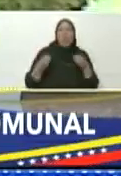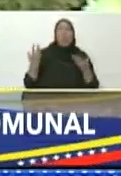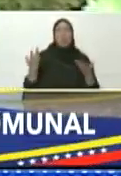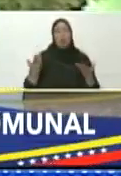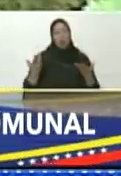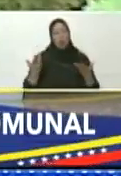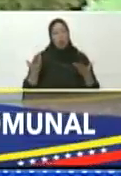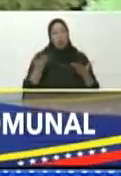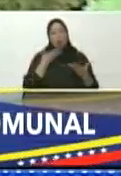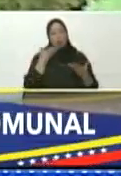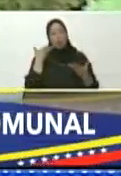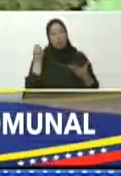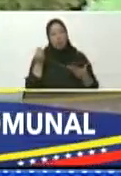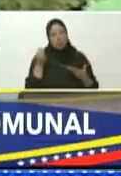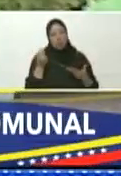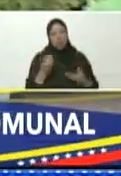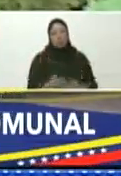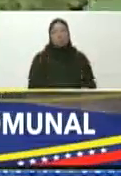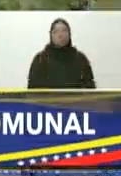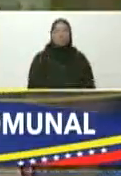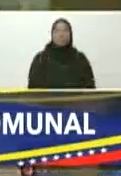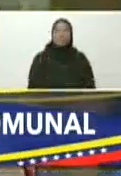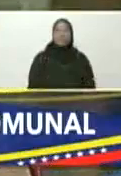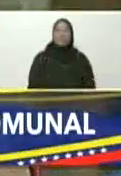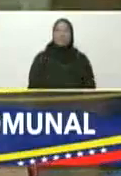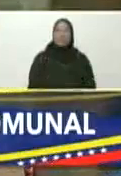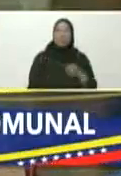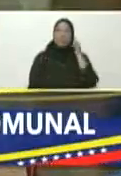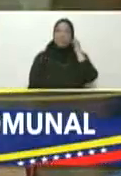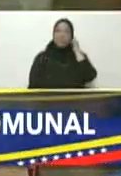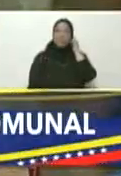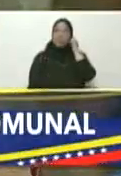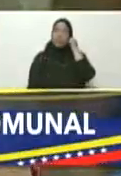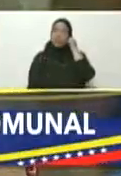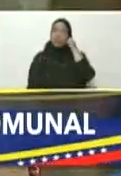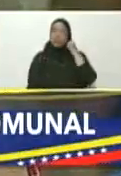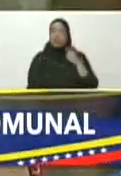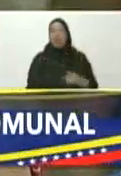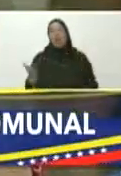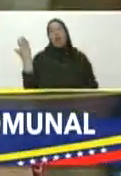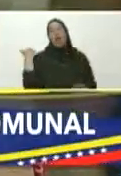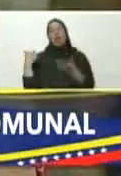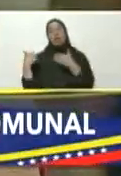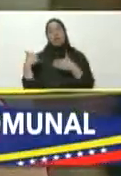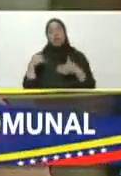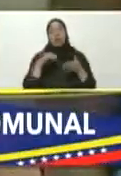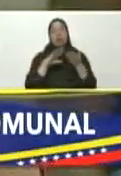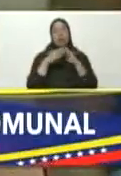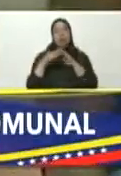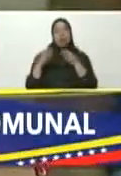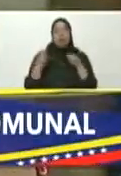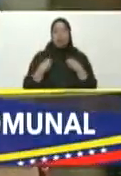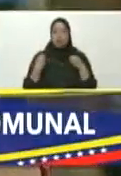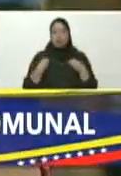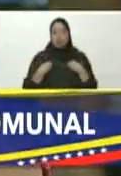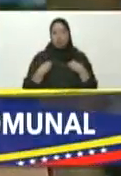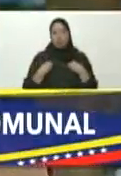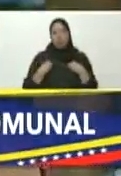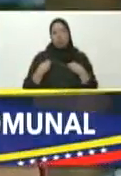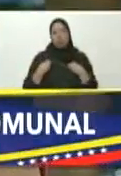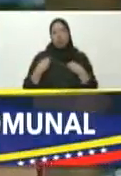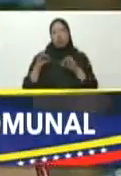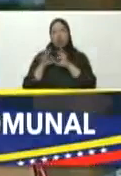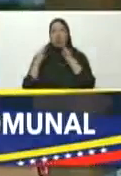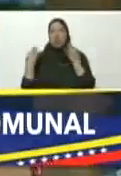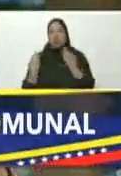eso? Bueno, presidente, le explico. Yo desde hace unos años vivo en esa comunidad... y por voluntad propia, junto